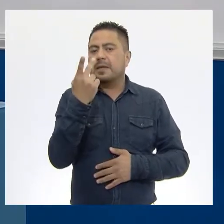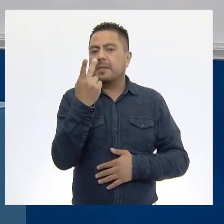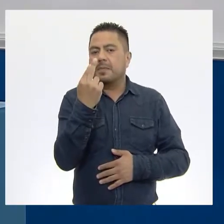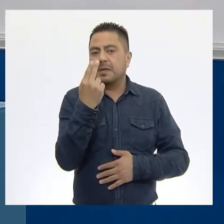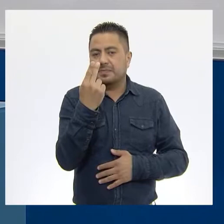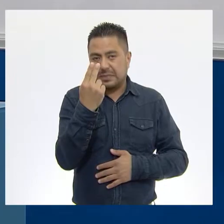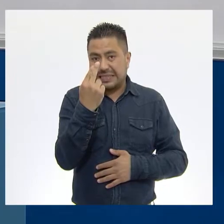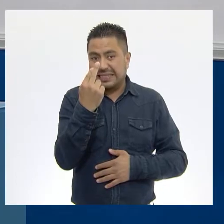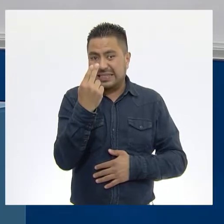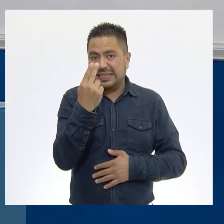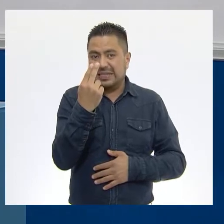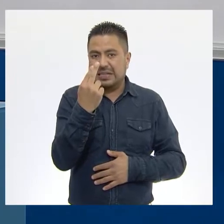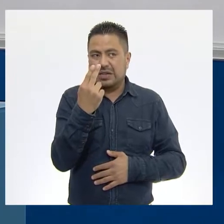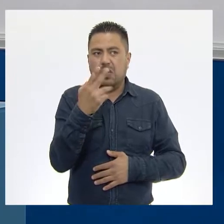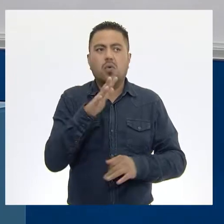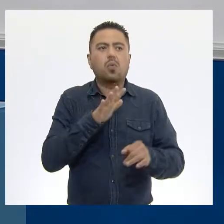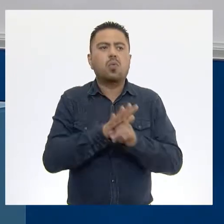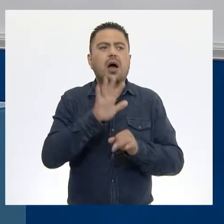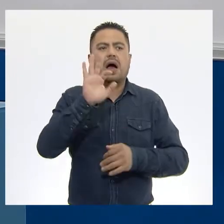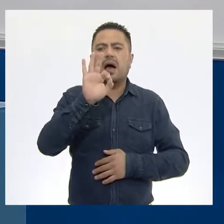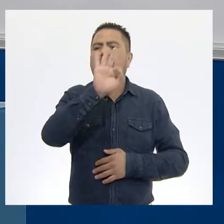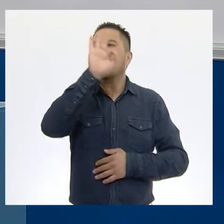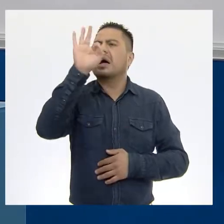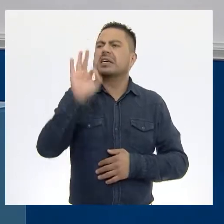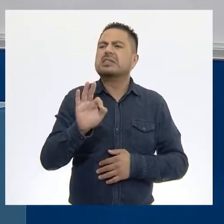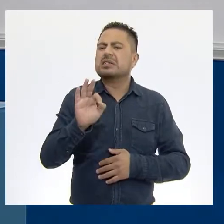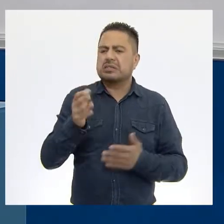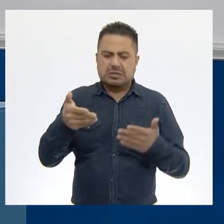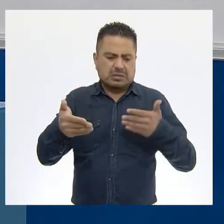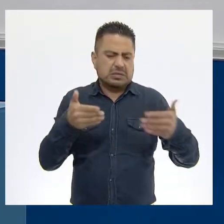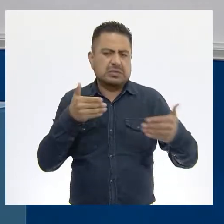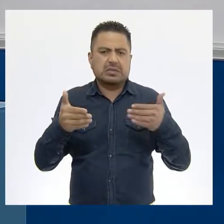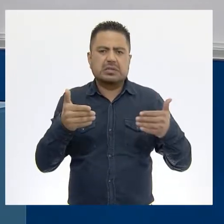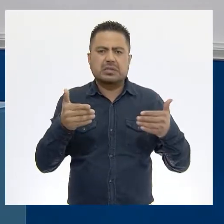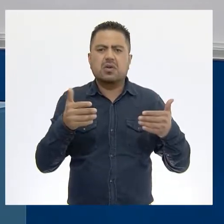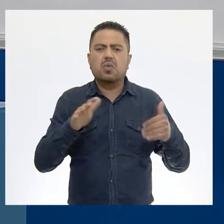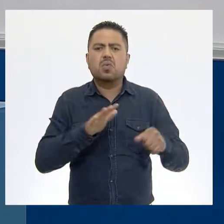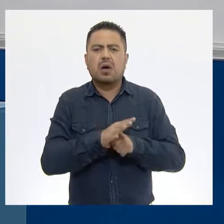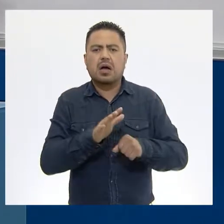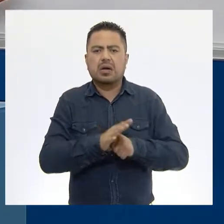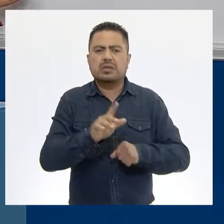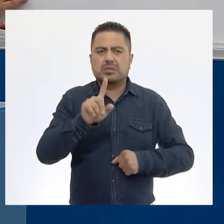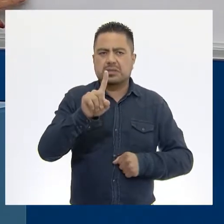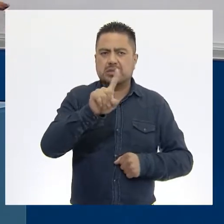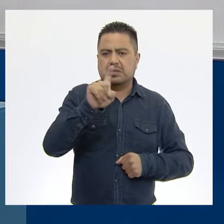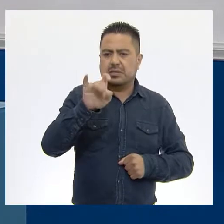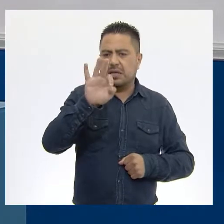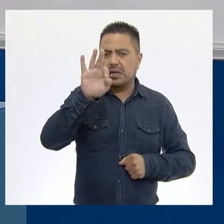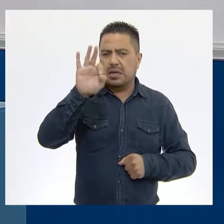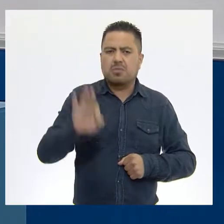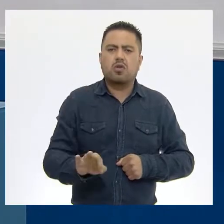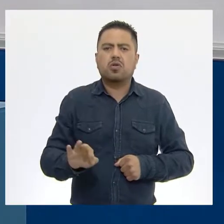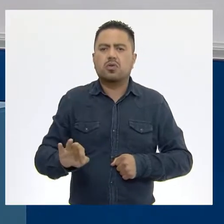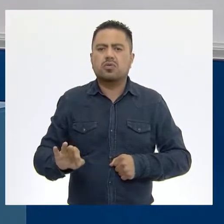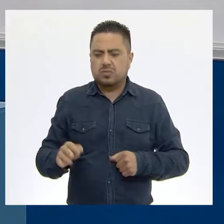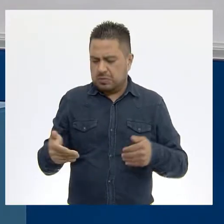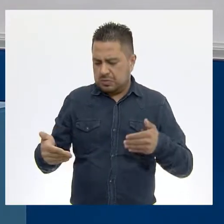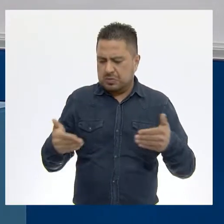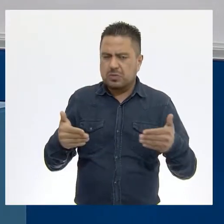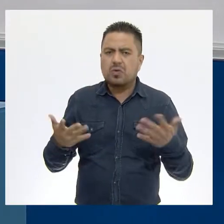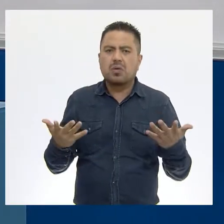25, qué porcentaje, o más bien, cuánto equivale de los centésimos que tenemos, que son 100?